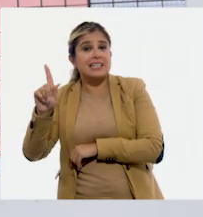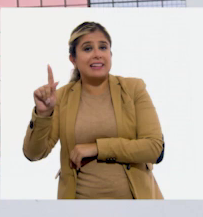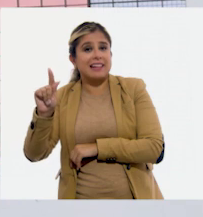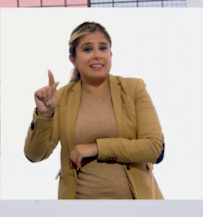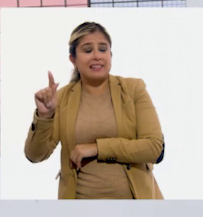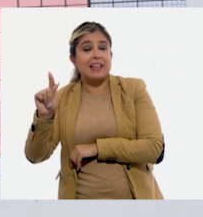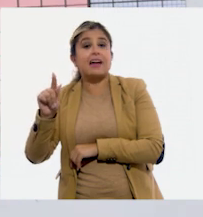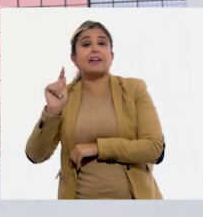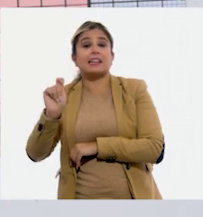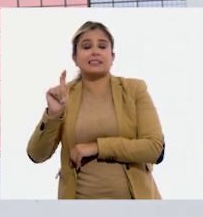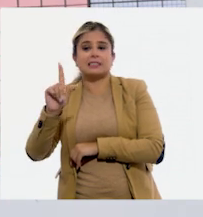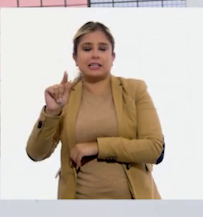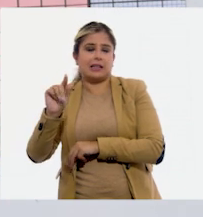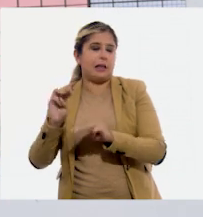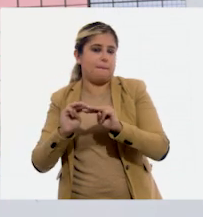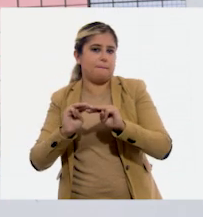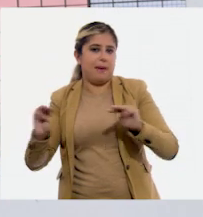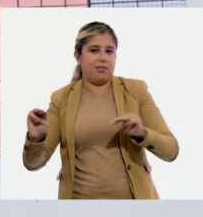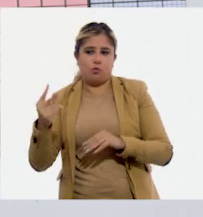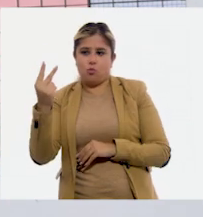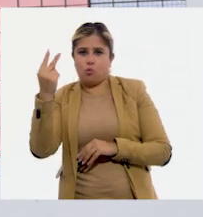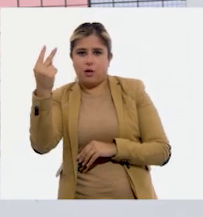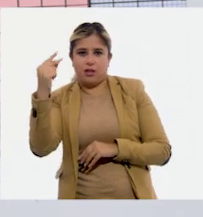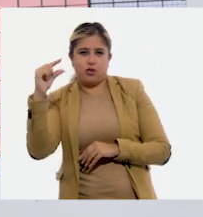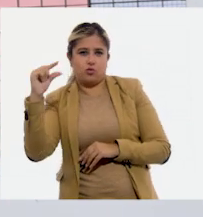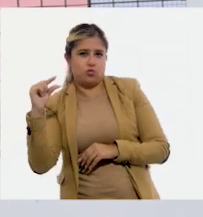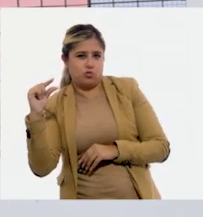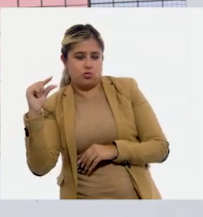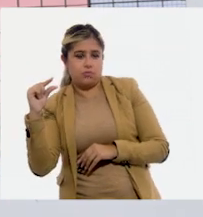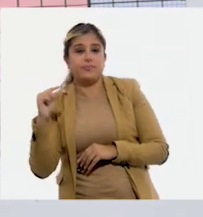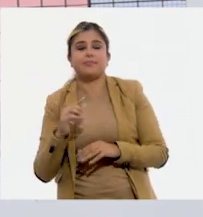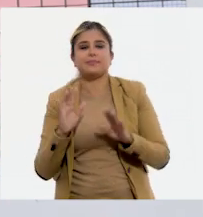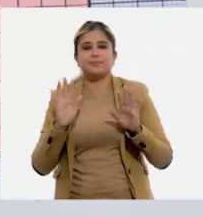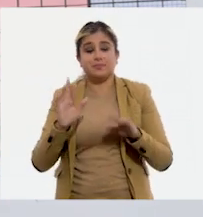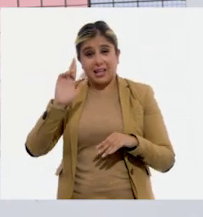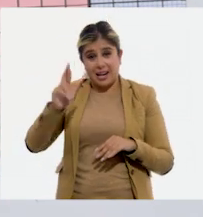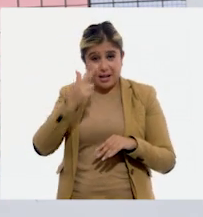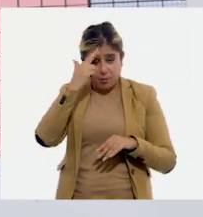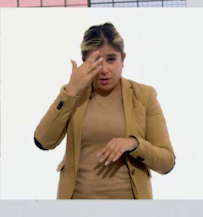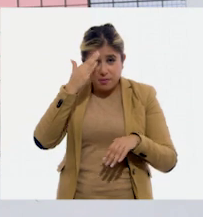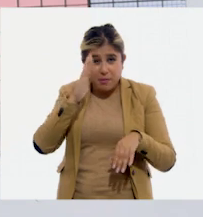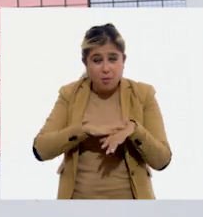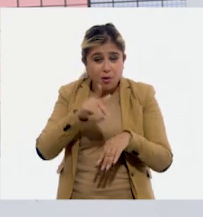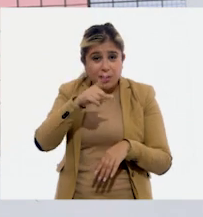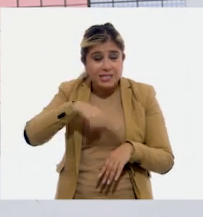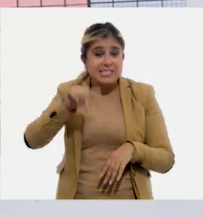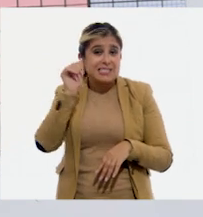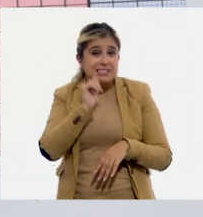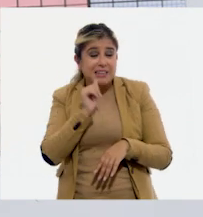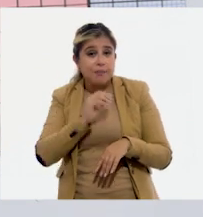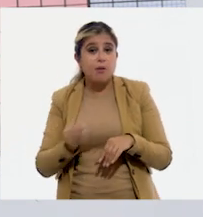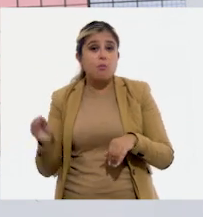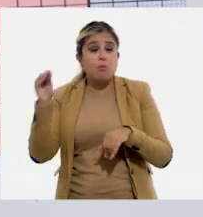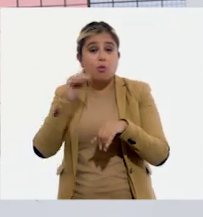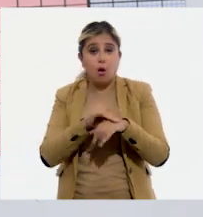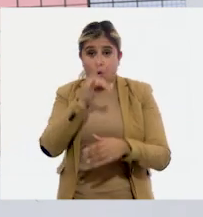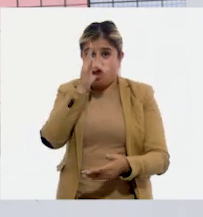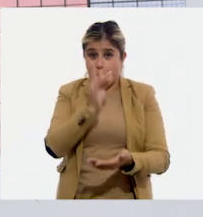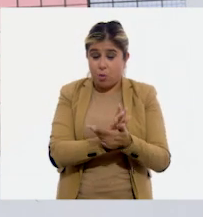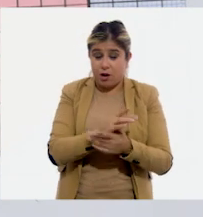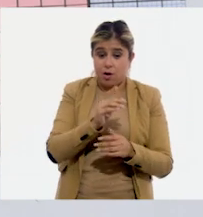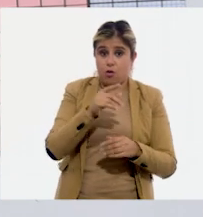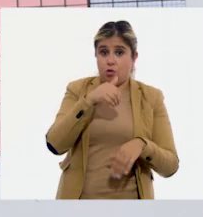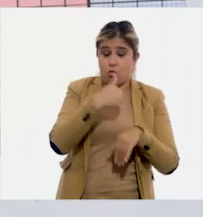Pero son 70 metros cuadrados. Exactamente. Recuerden que siempre debemos de poner no solamente